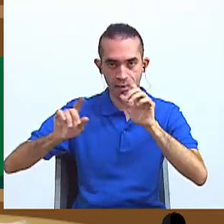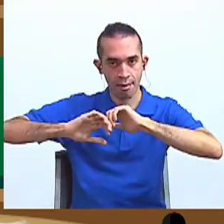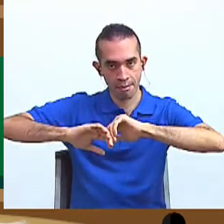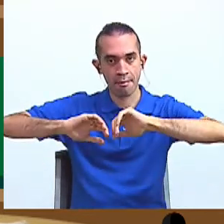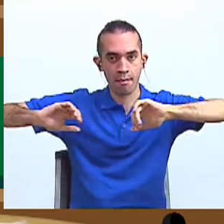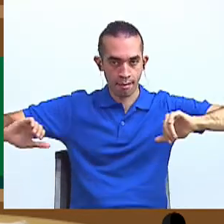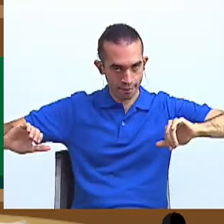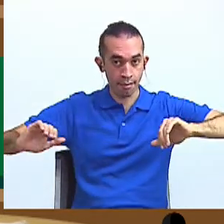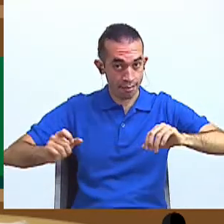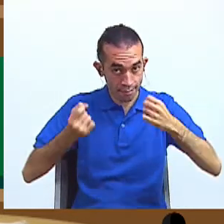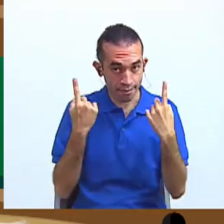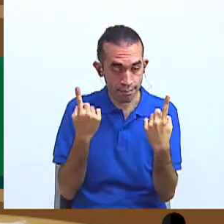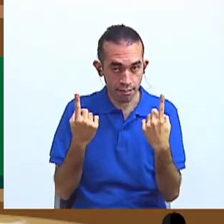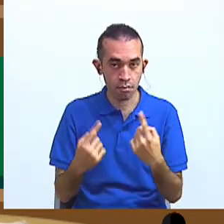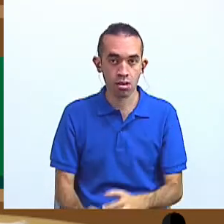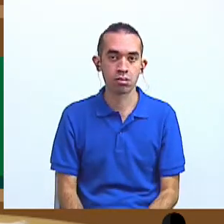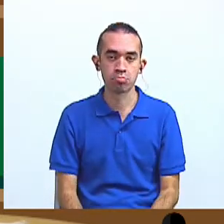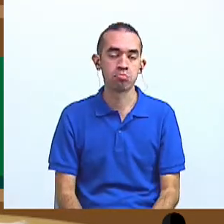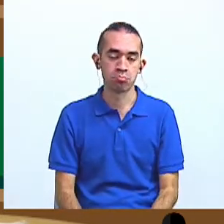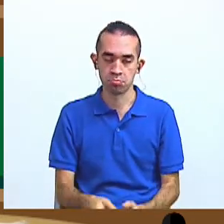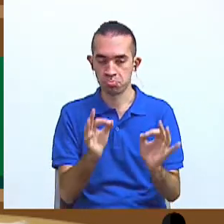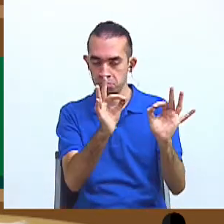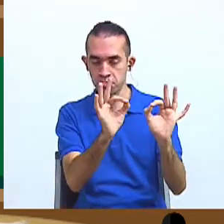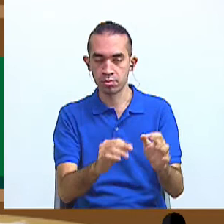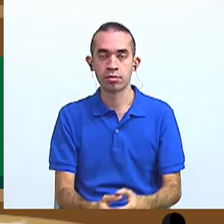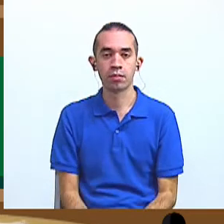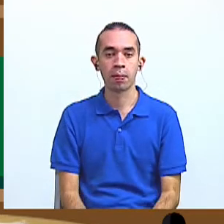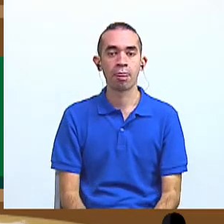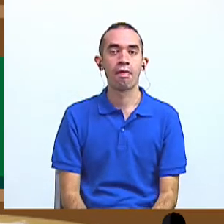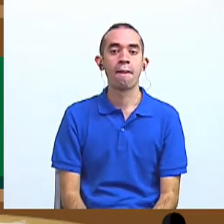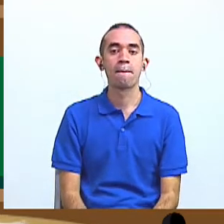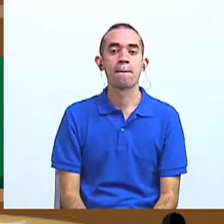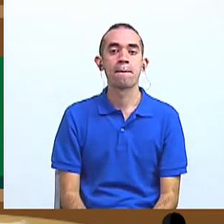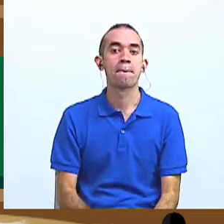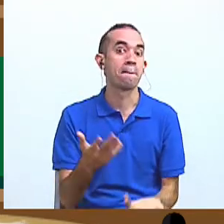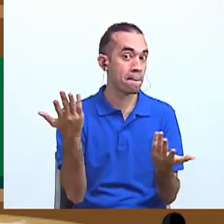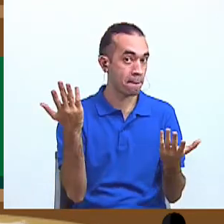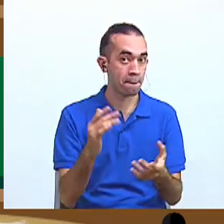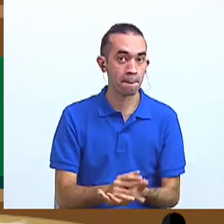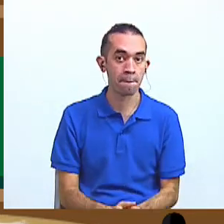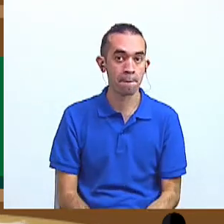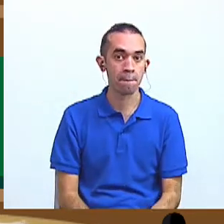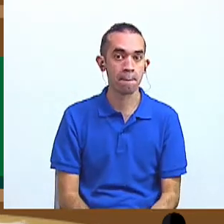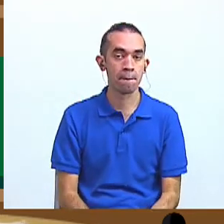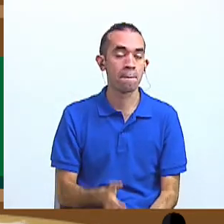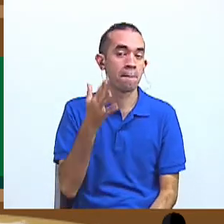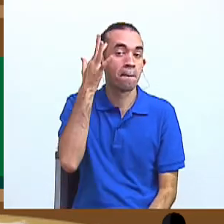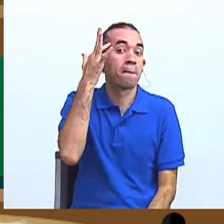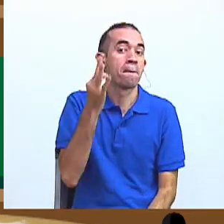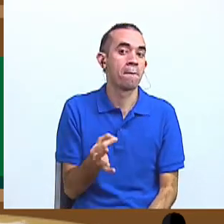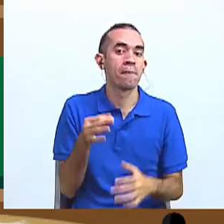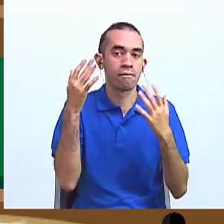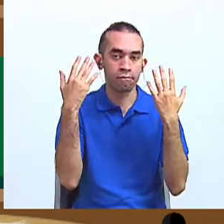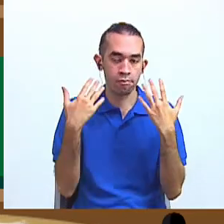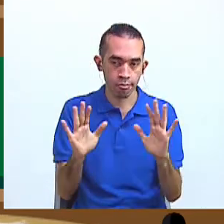diferentes, ¿de acuerdo? Pero por lo demás, muy bien. Bueno, jóvenes, creo que hemos abordado bastante sobre el cartero del